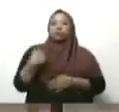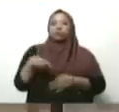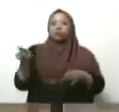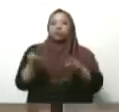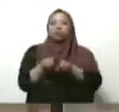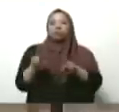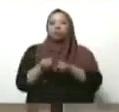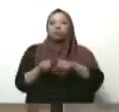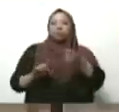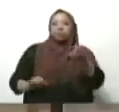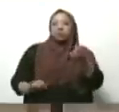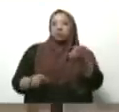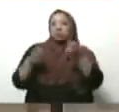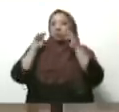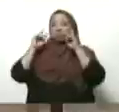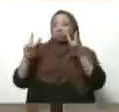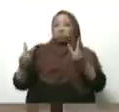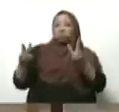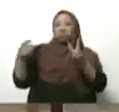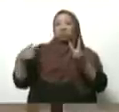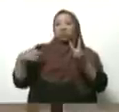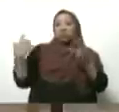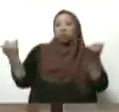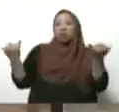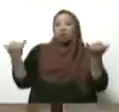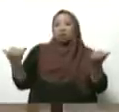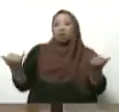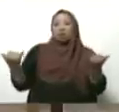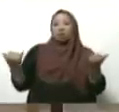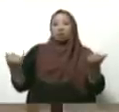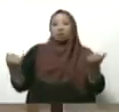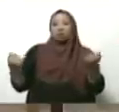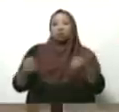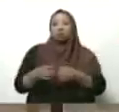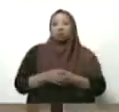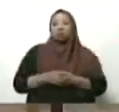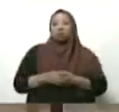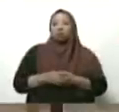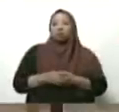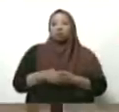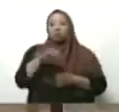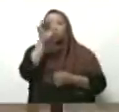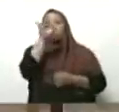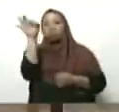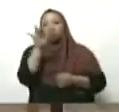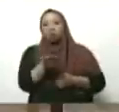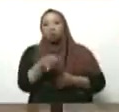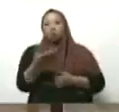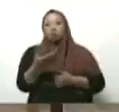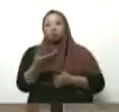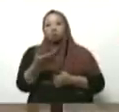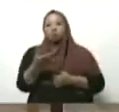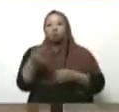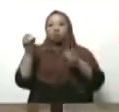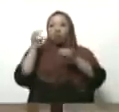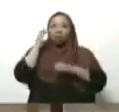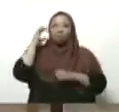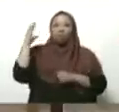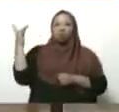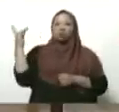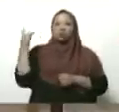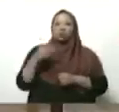atroz a un punto como ya vimos un porcentaje imagínense ustedes